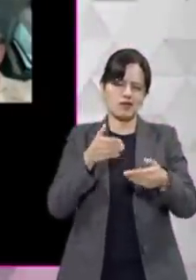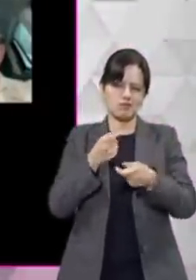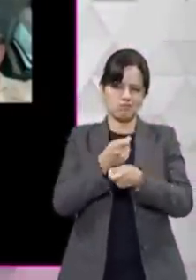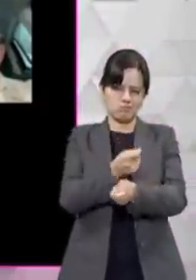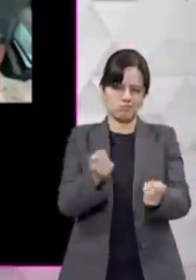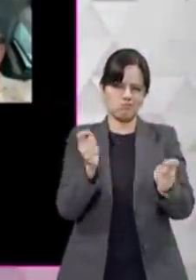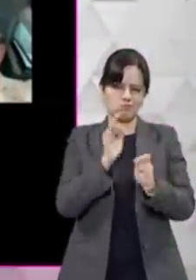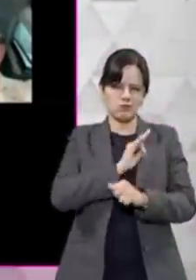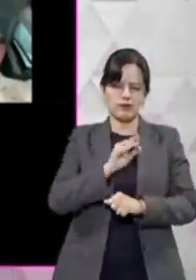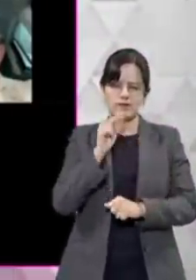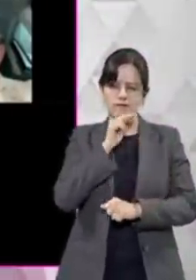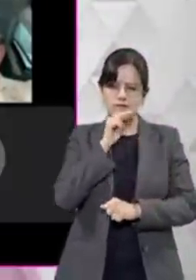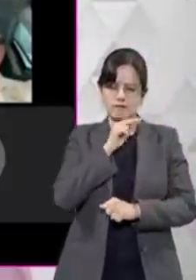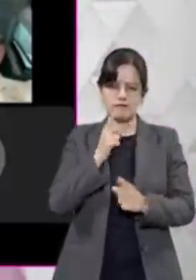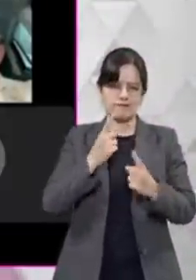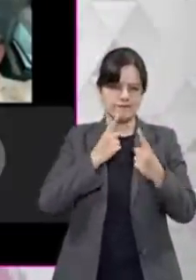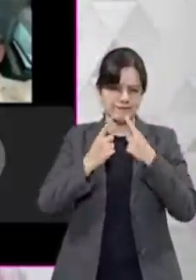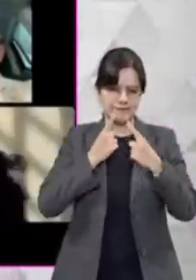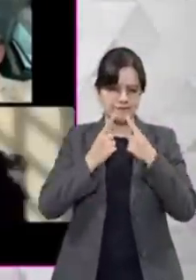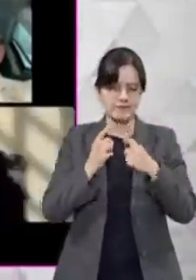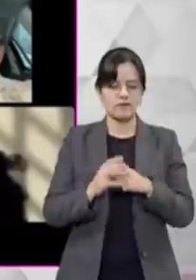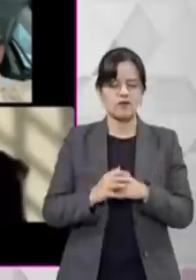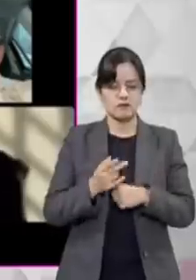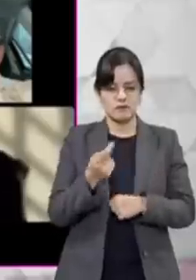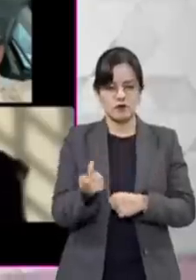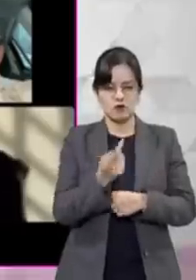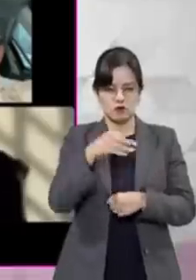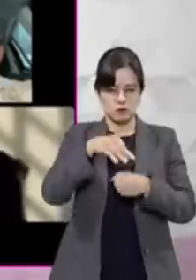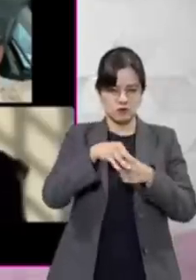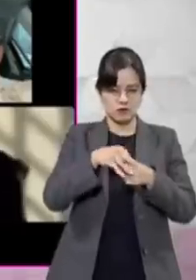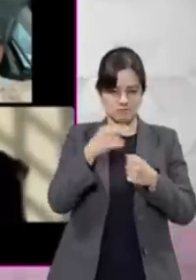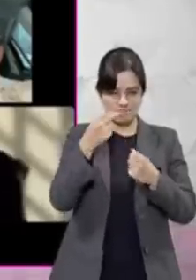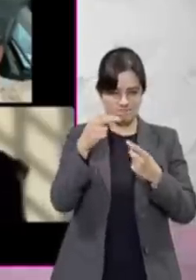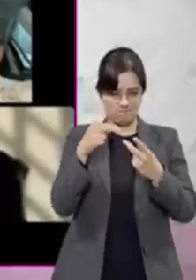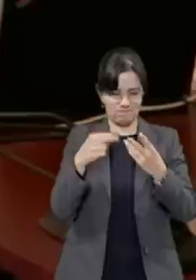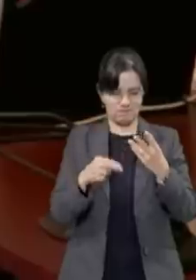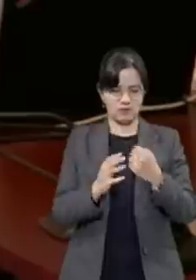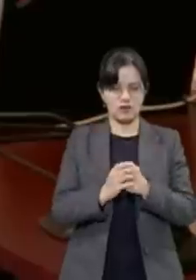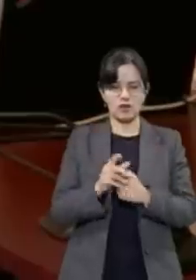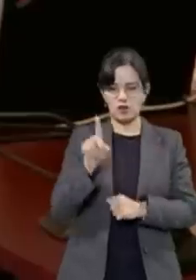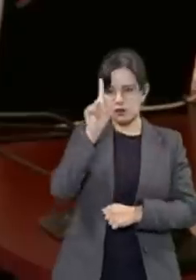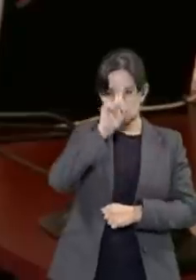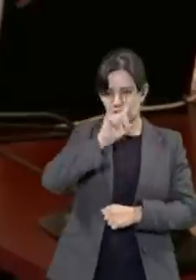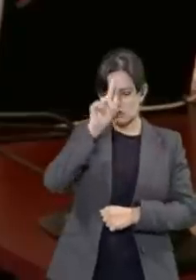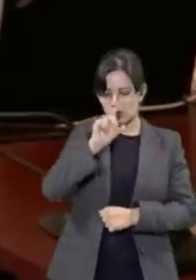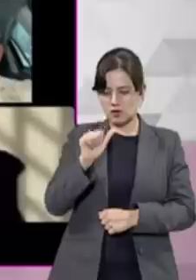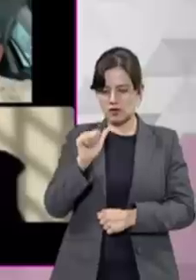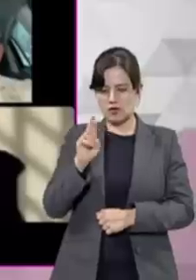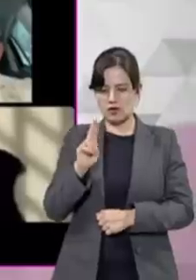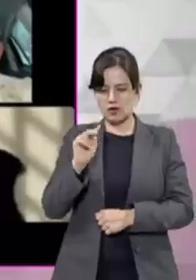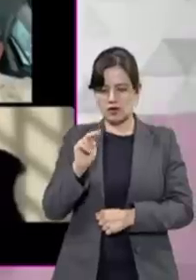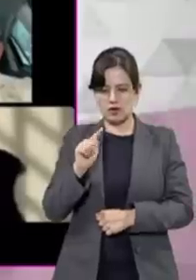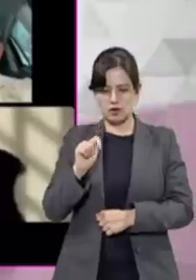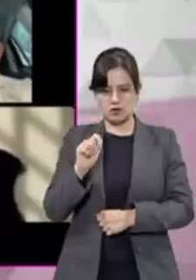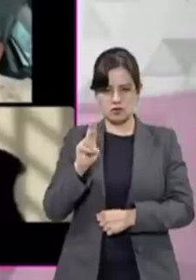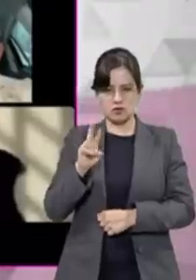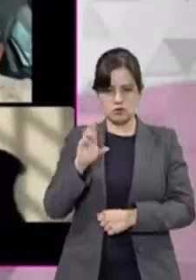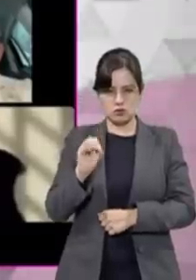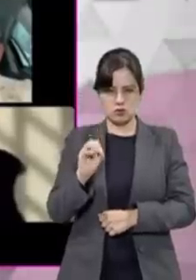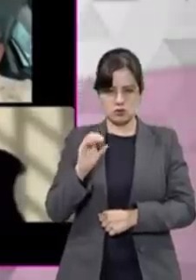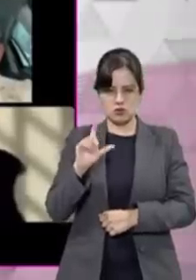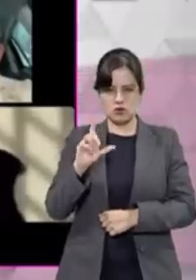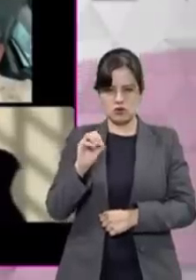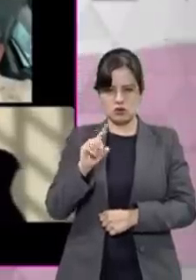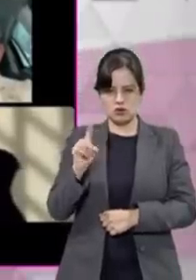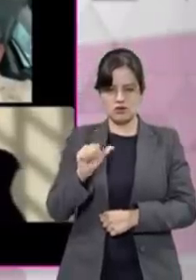igual que la misma cómo se llama Kenia López abad la señora López que tiene contra mañaneras cada semana